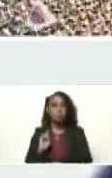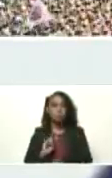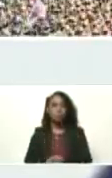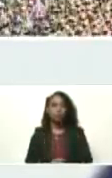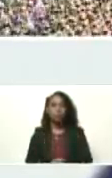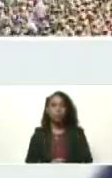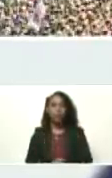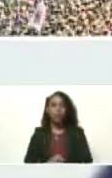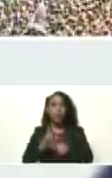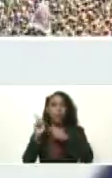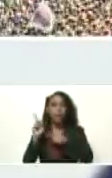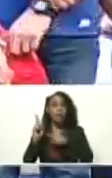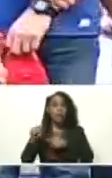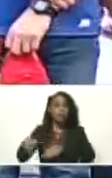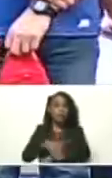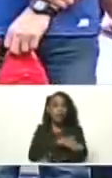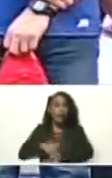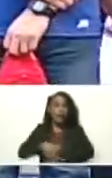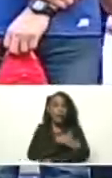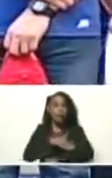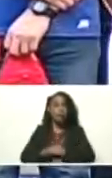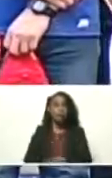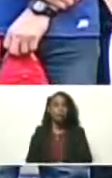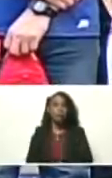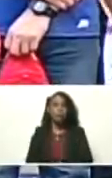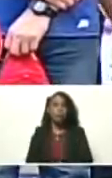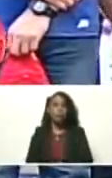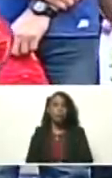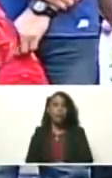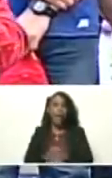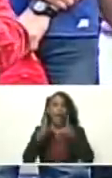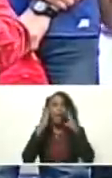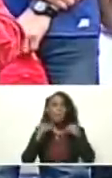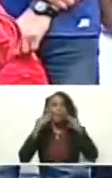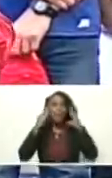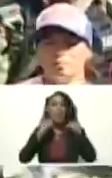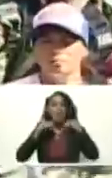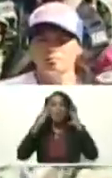En estas calles se experimentó